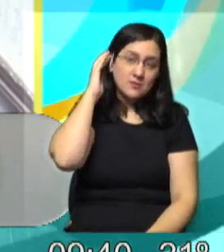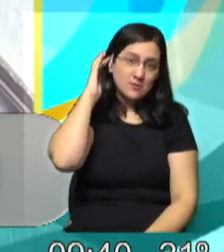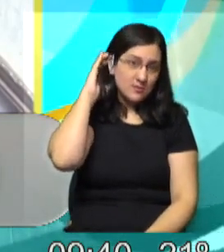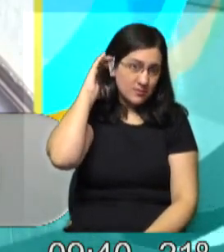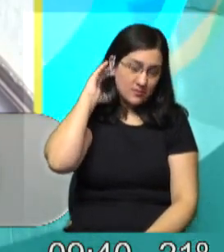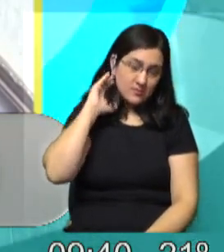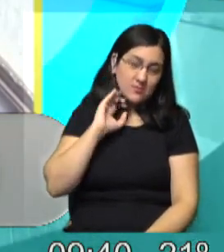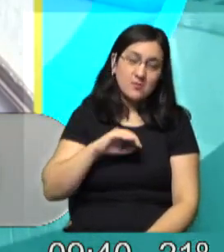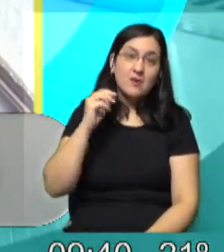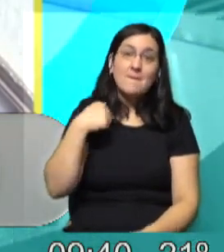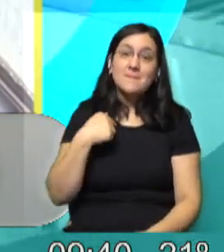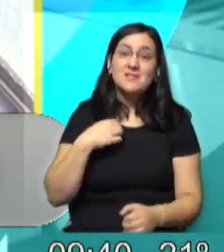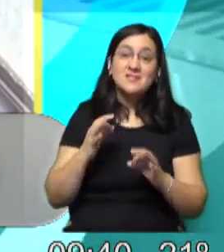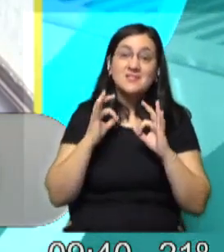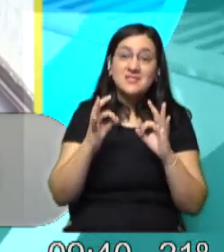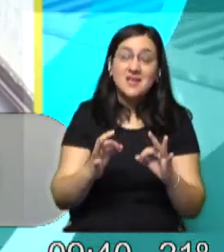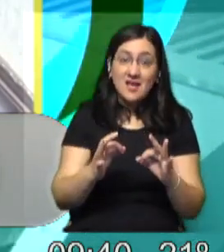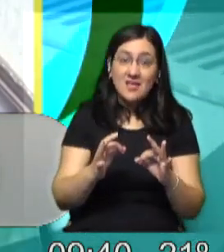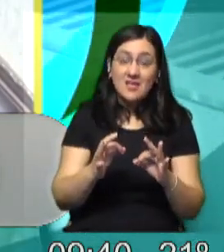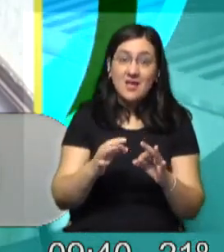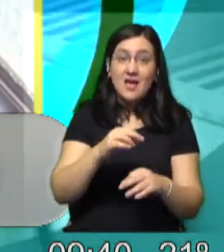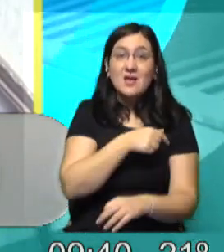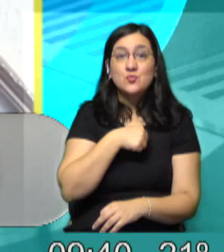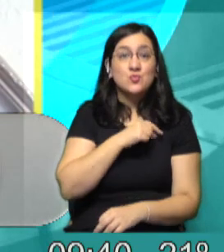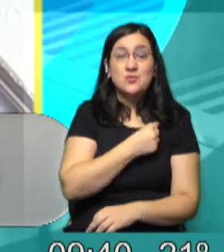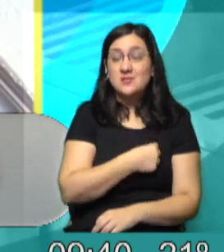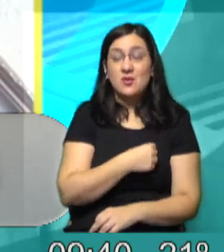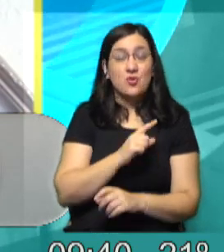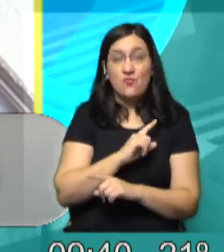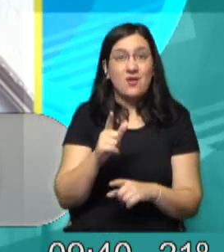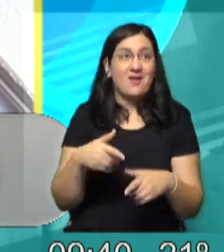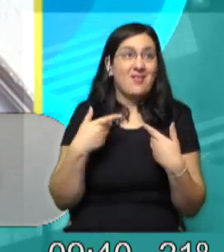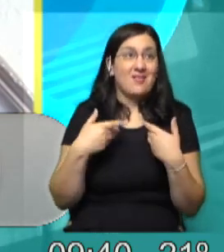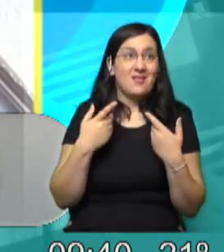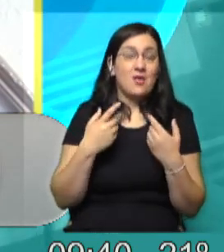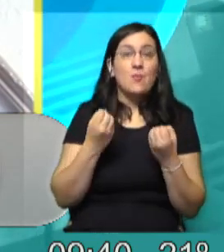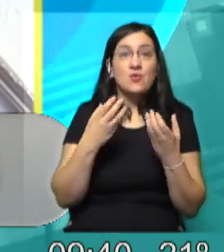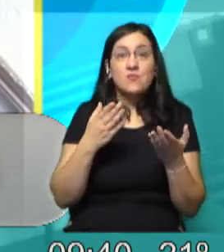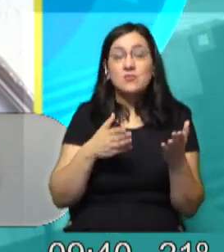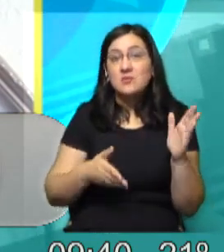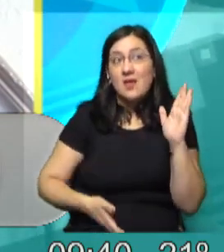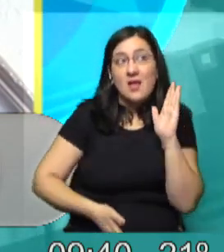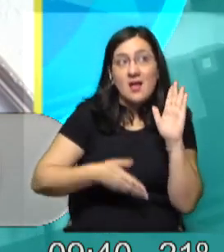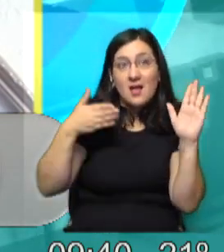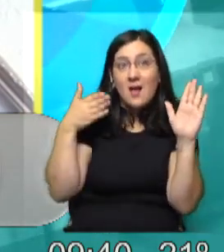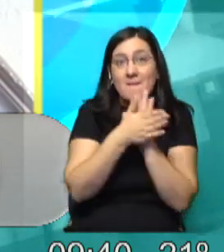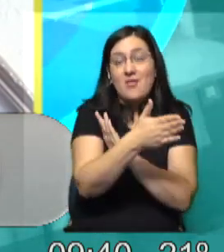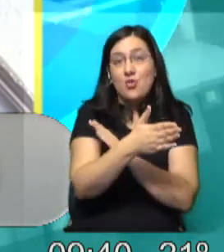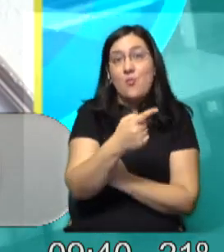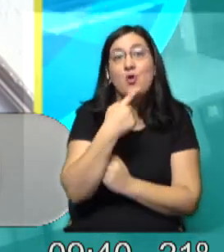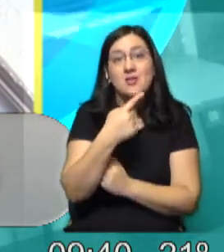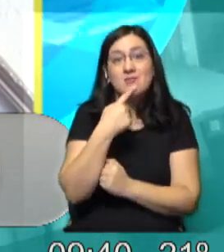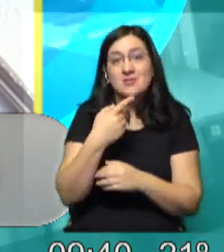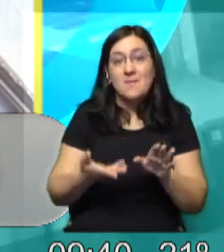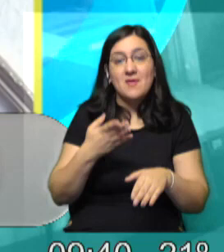fue muy alegre nosotros vinimos como refugiados políticos escapando primero hacia Argentina y luego hacia acá o sea estoy radicado hace más de